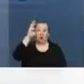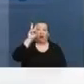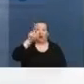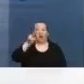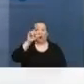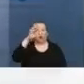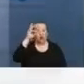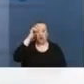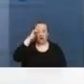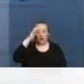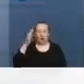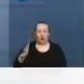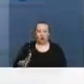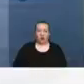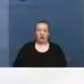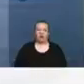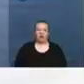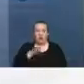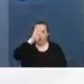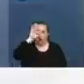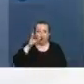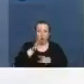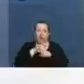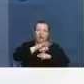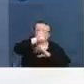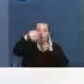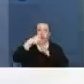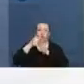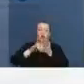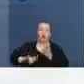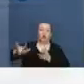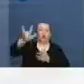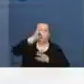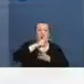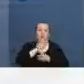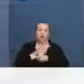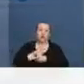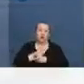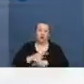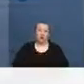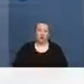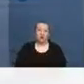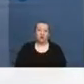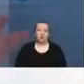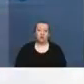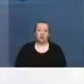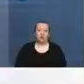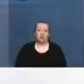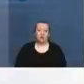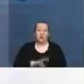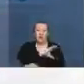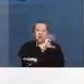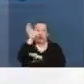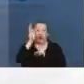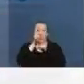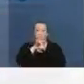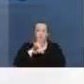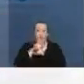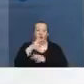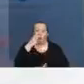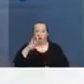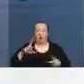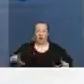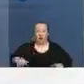pero siempre tuvimos la preocupación de cubrir todo el territorio nacional y la ignorancia de créanme que de veras moreno me da náuseas